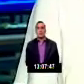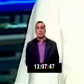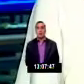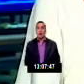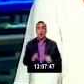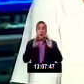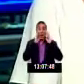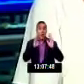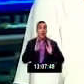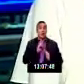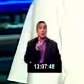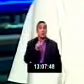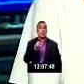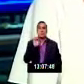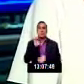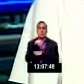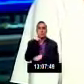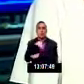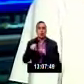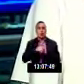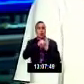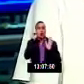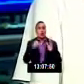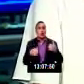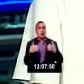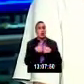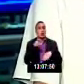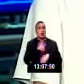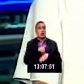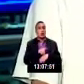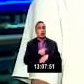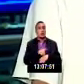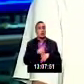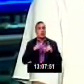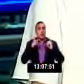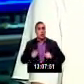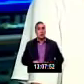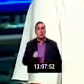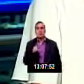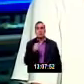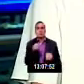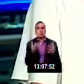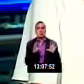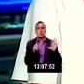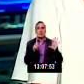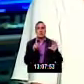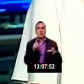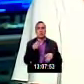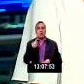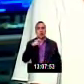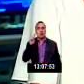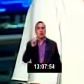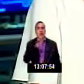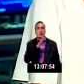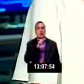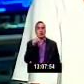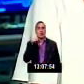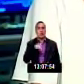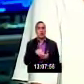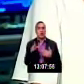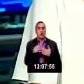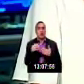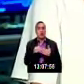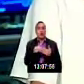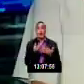atención ecuador recibirá una donación de equipos médicos y sanitarios por un monto de 6 millones 400 mil